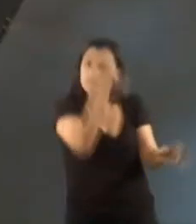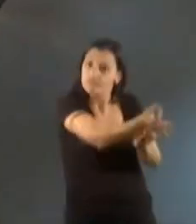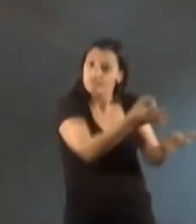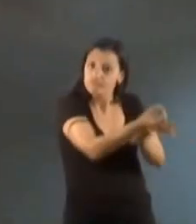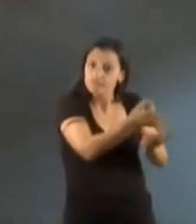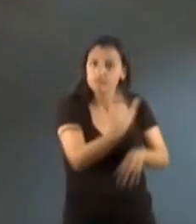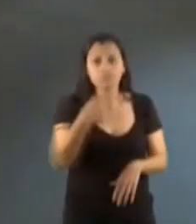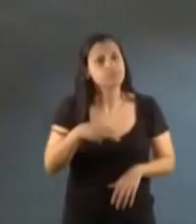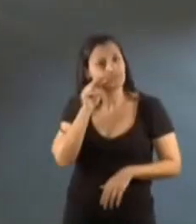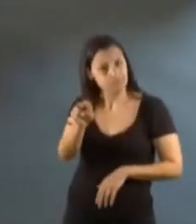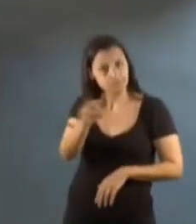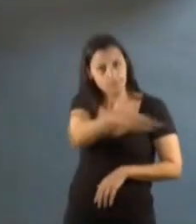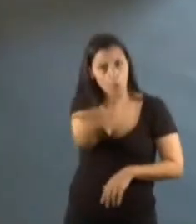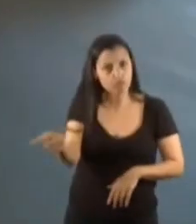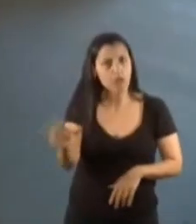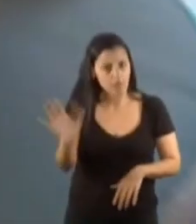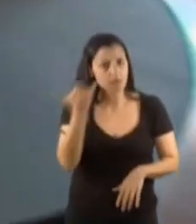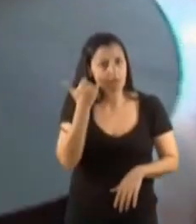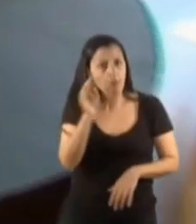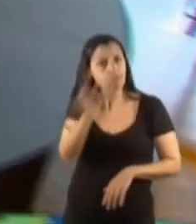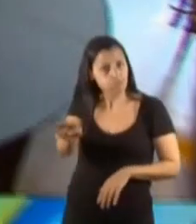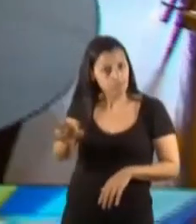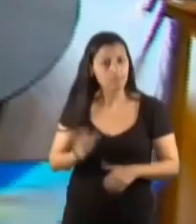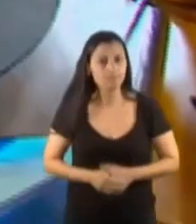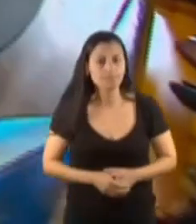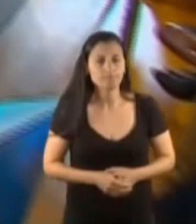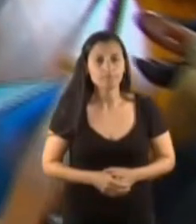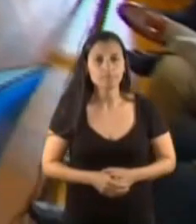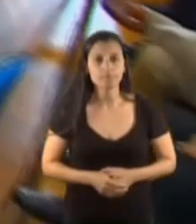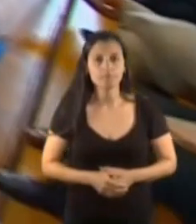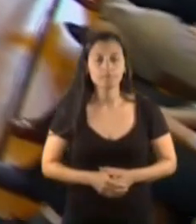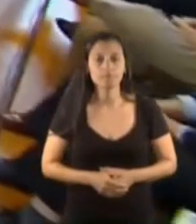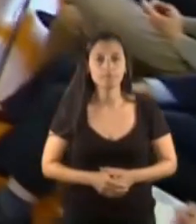yo los he visto ustedes reaccionar frente